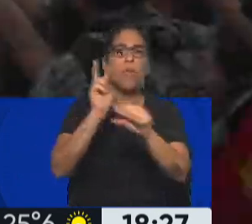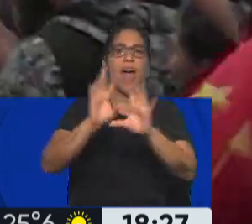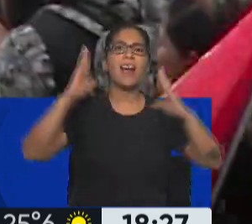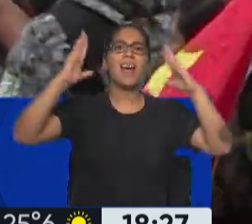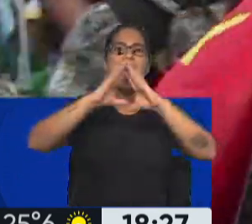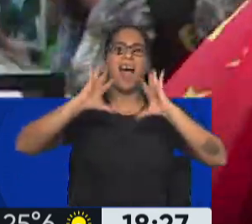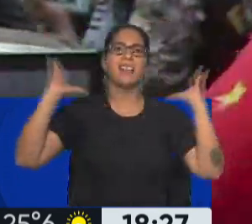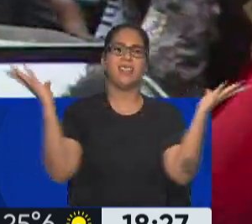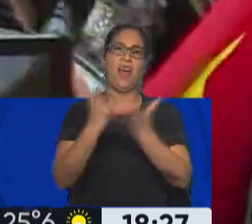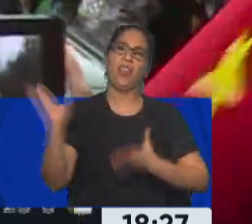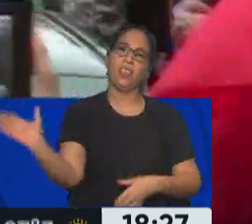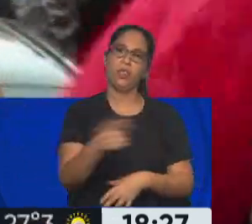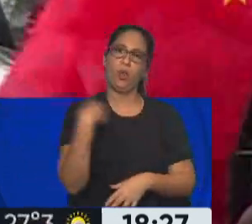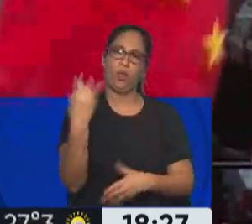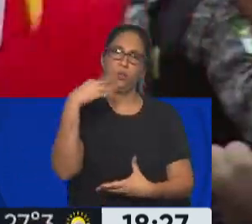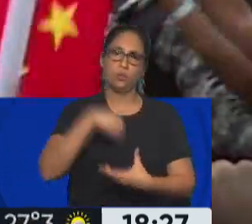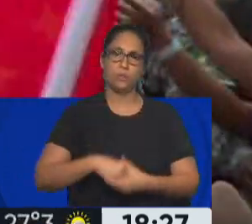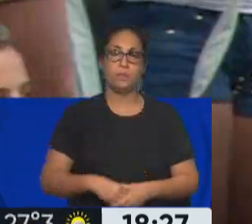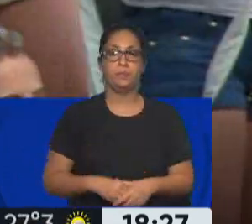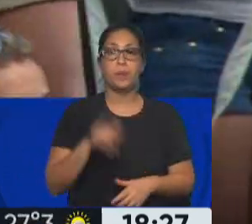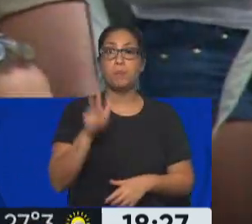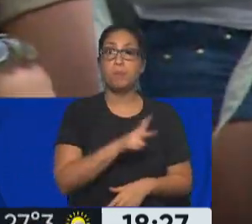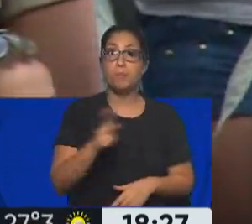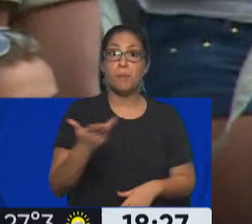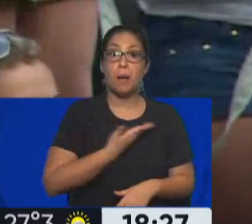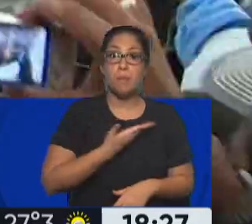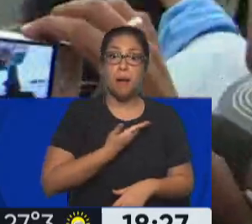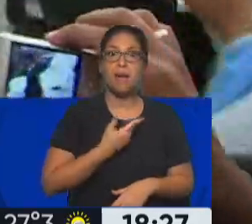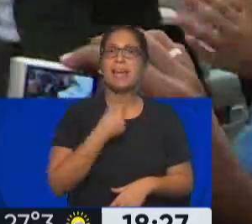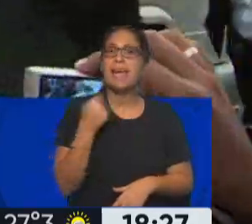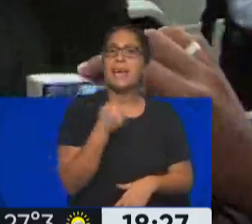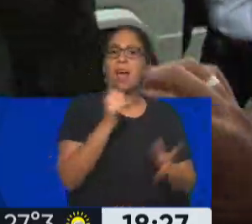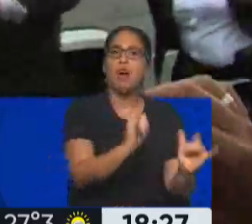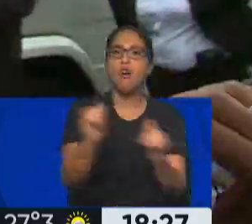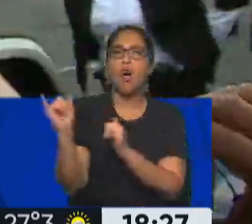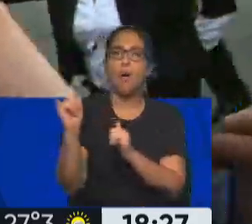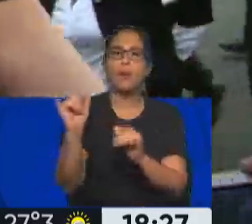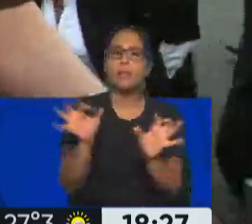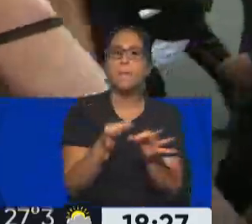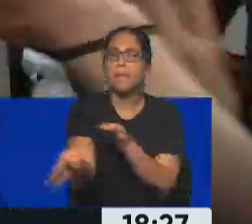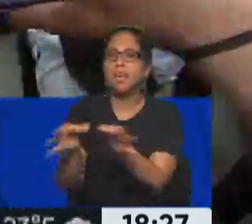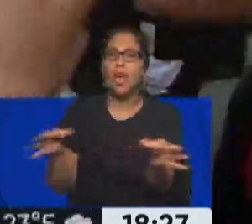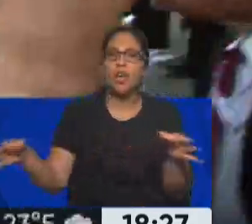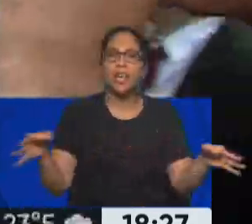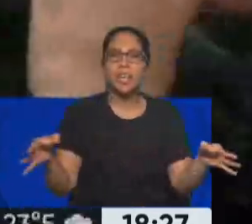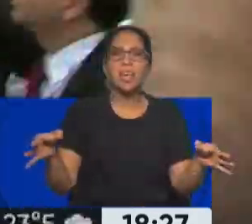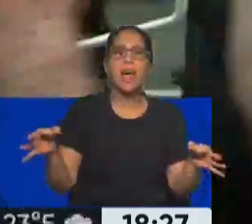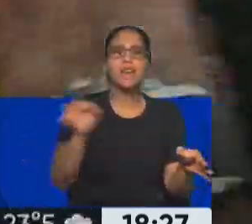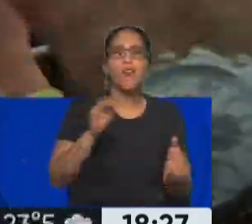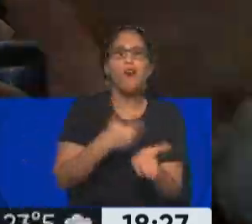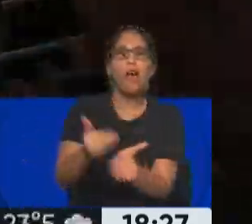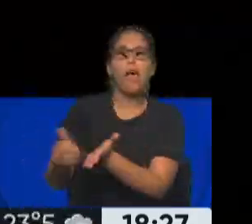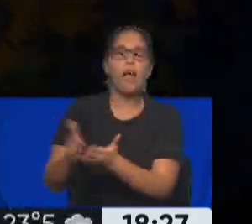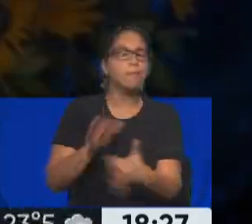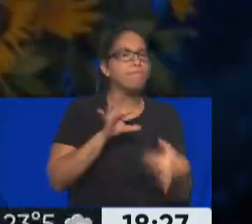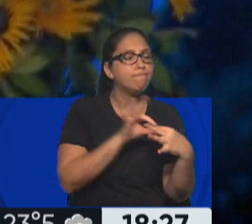común. El pontífice buscó acercarse a los jóvenes, las minorías y los sectores históricamente